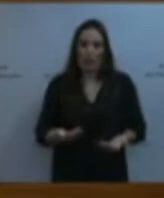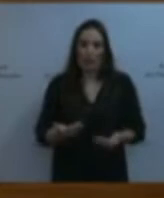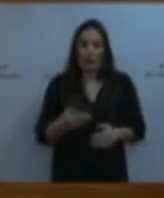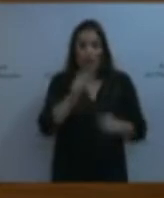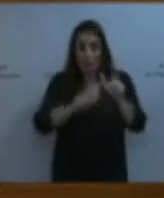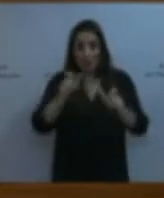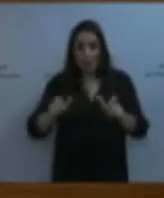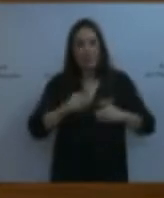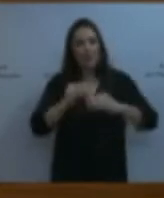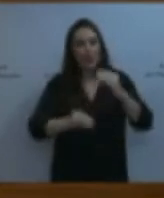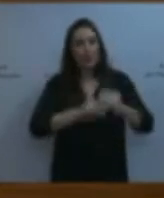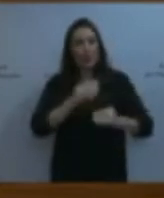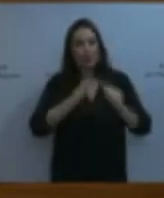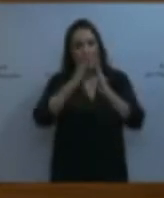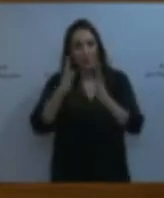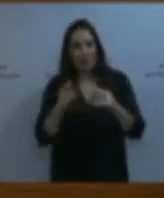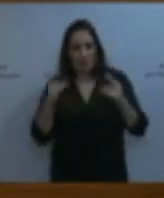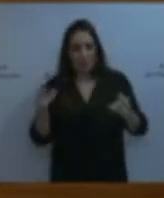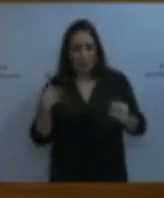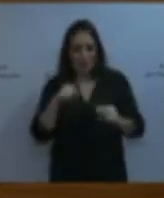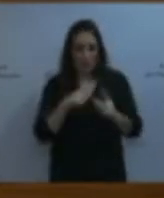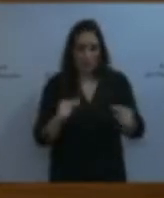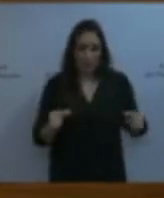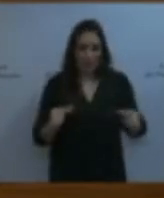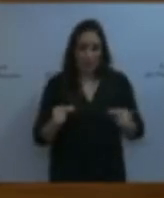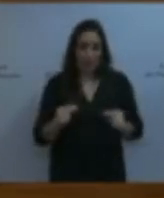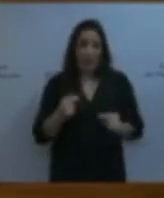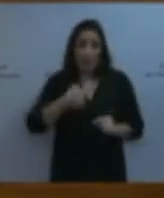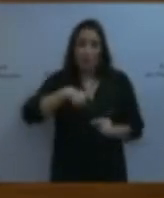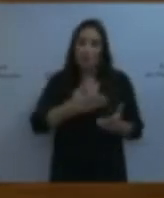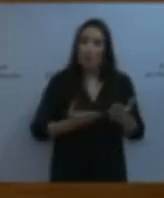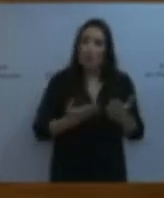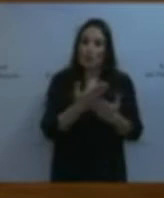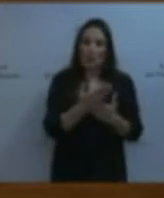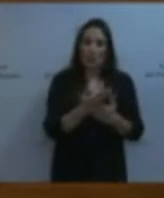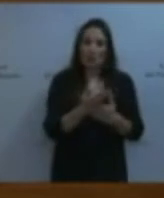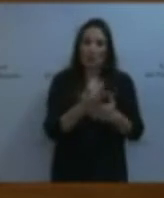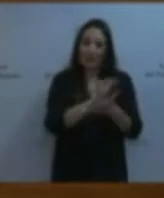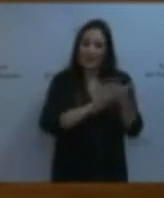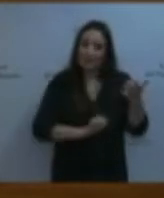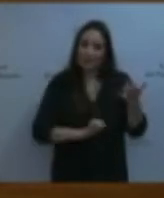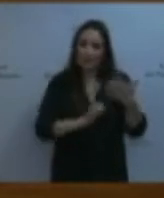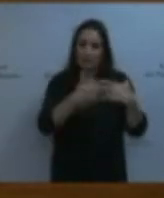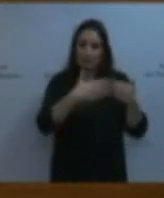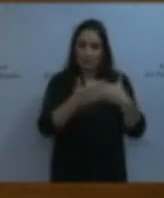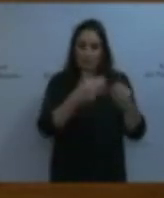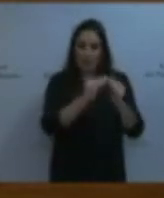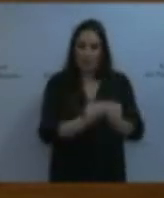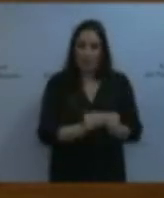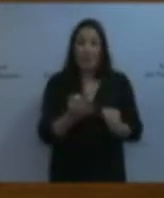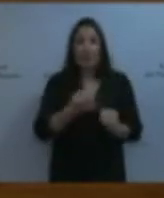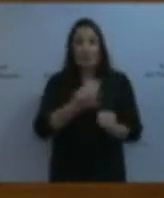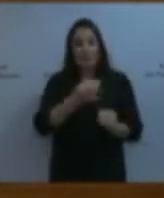usuarias de nuestro parque residencial público. Y les instamos a que elaboren esta carta con la participación y colaboración de